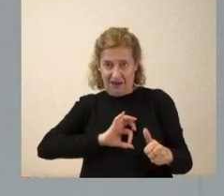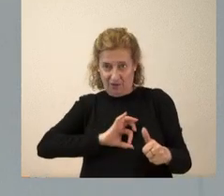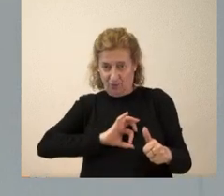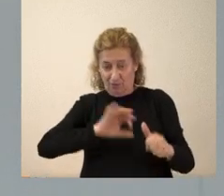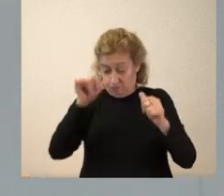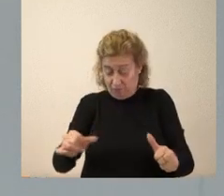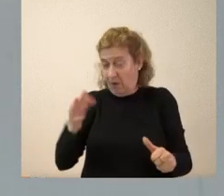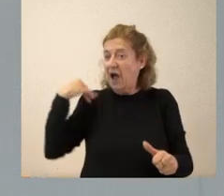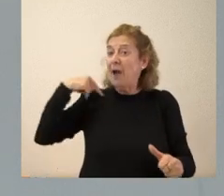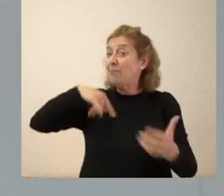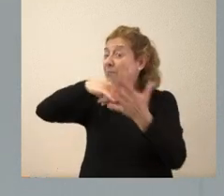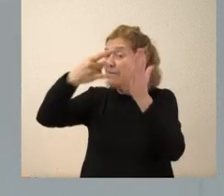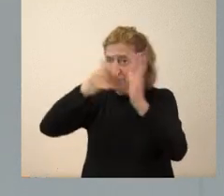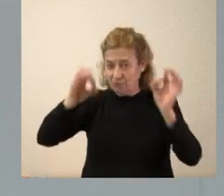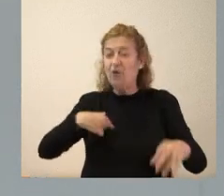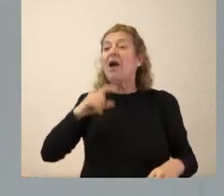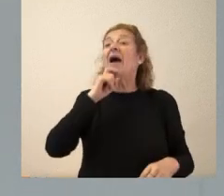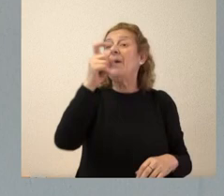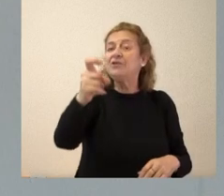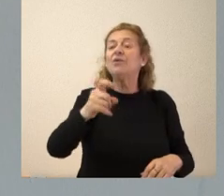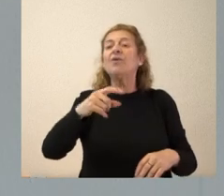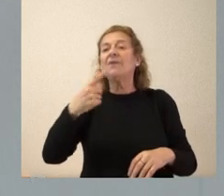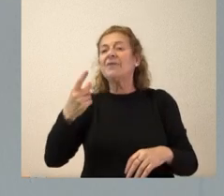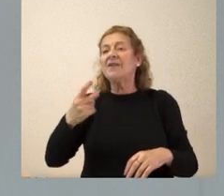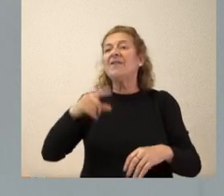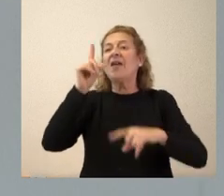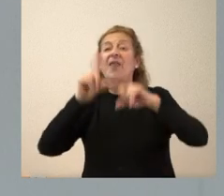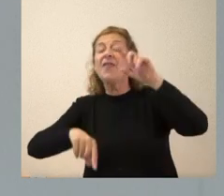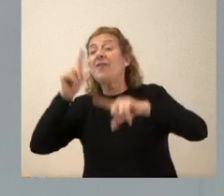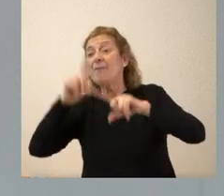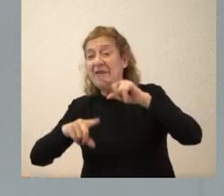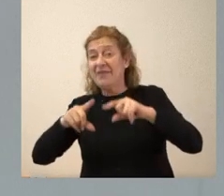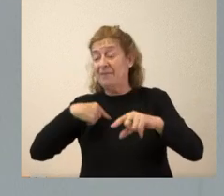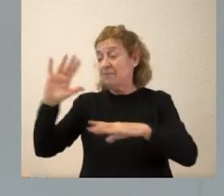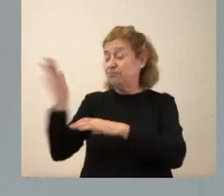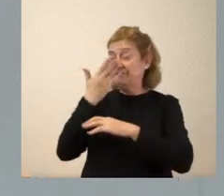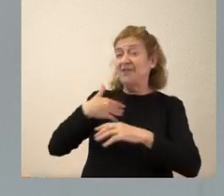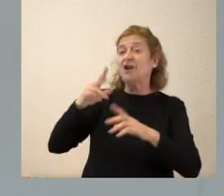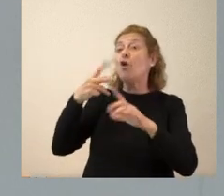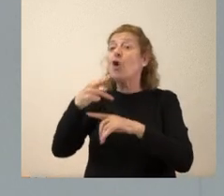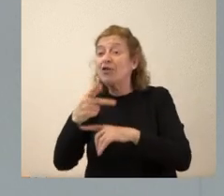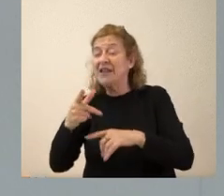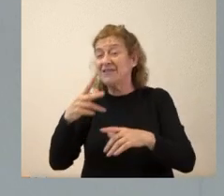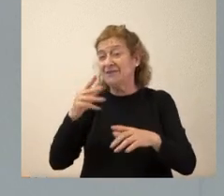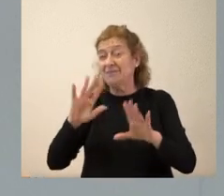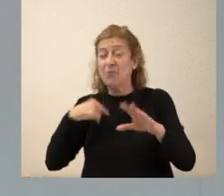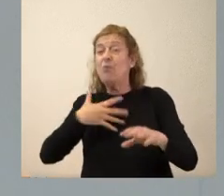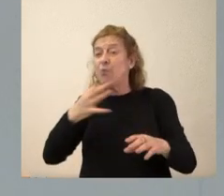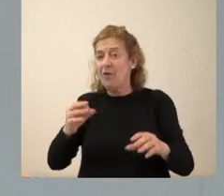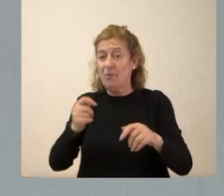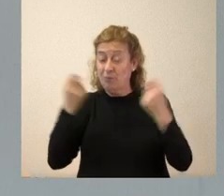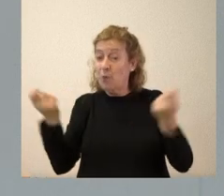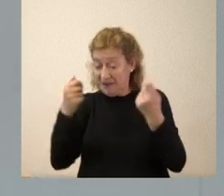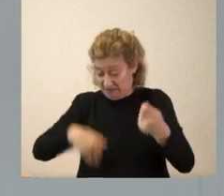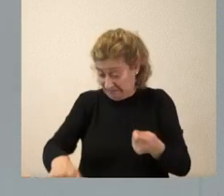como estaba previsto y les anunció que en función del proceso de certificación que nos envíe las Cortes La idea es poder publicar este